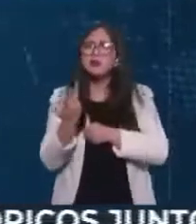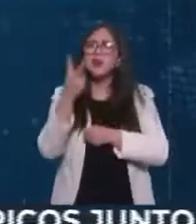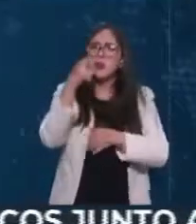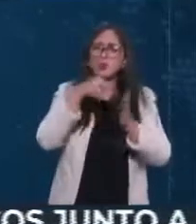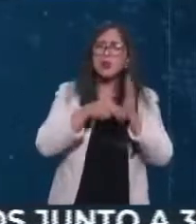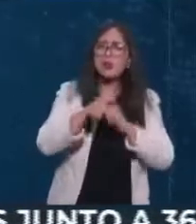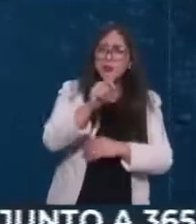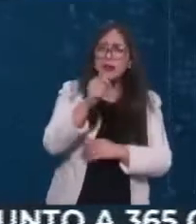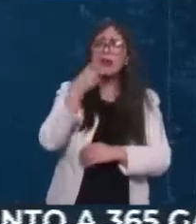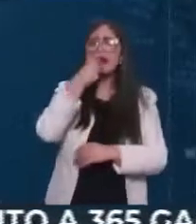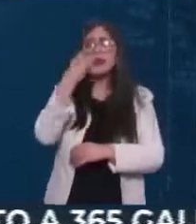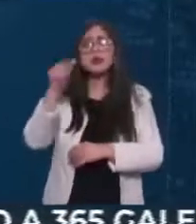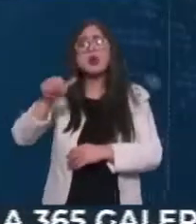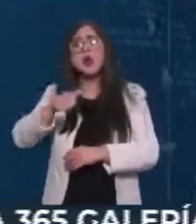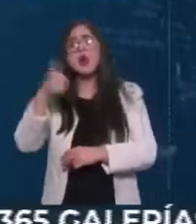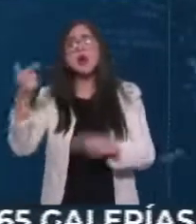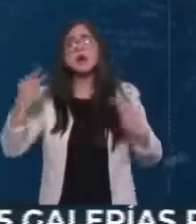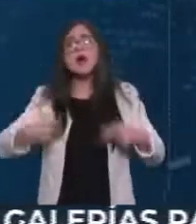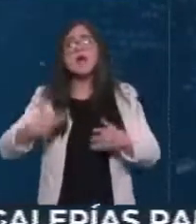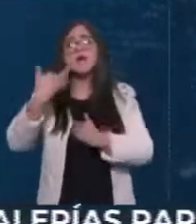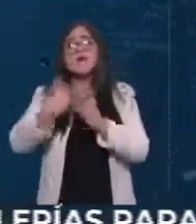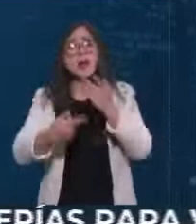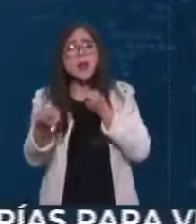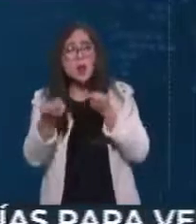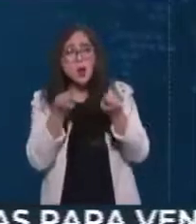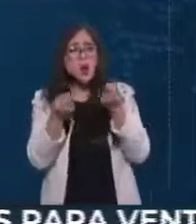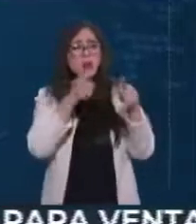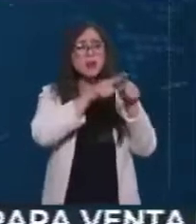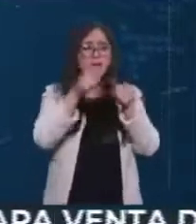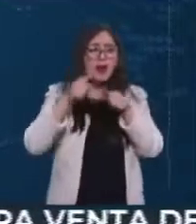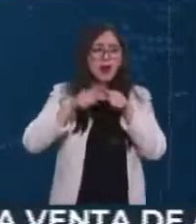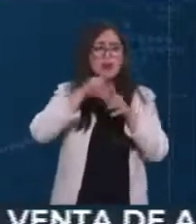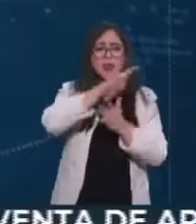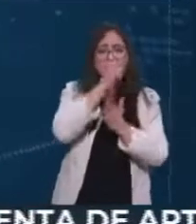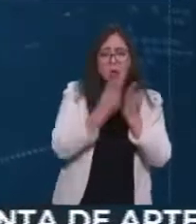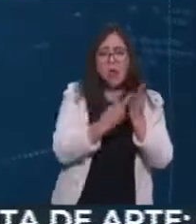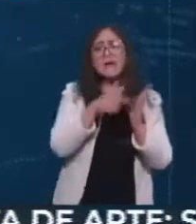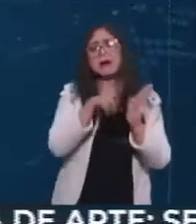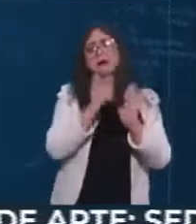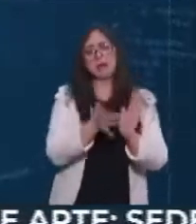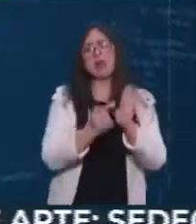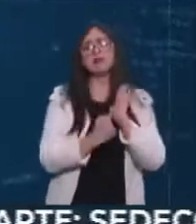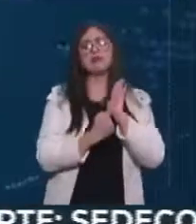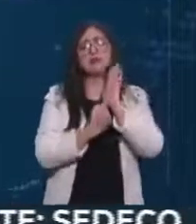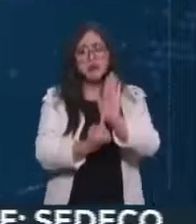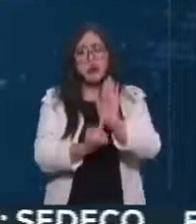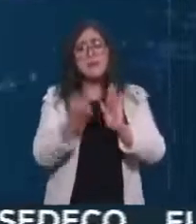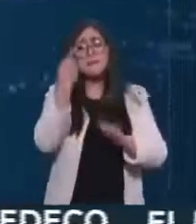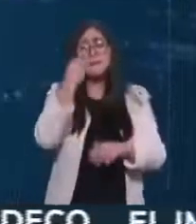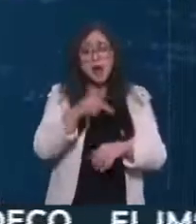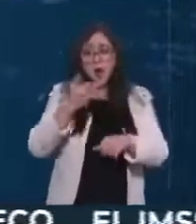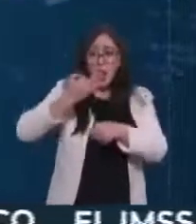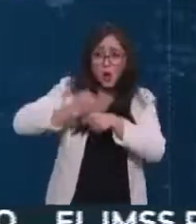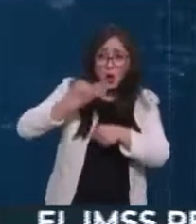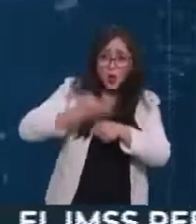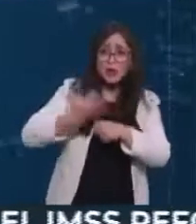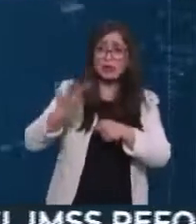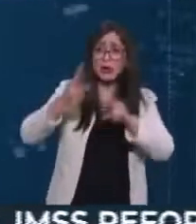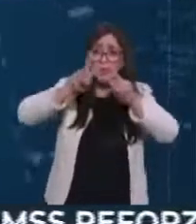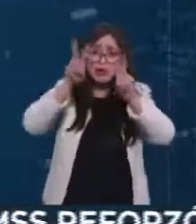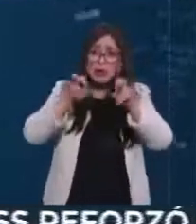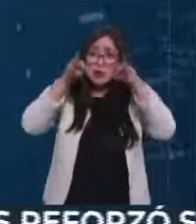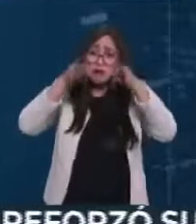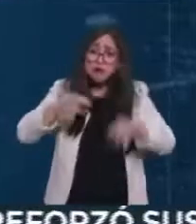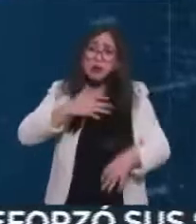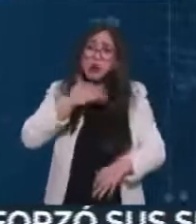faltaba un control en tal programa o faltaba tal cosa, pues ya está, ¿no? Entonces, no, la mayoría de las cosas normalmente no tienden a ser actos de corrupción.